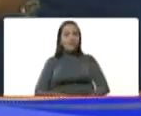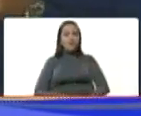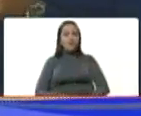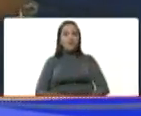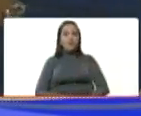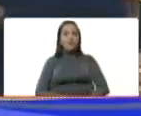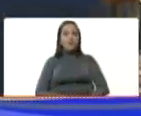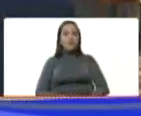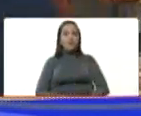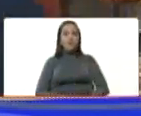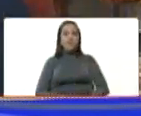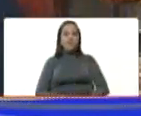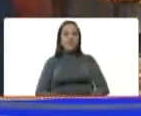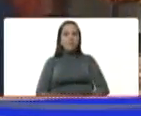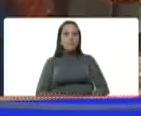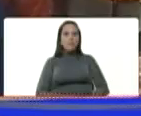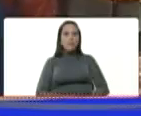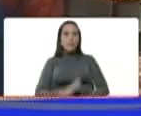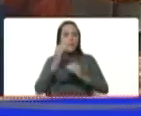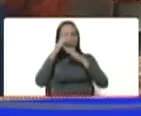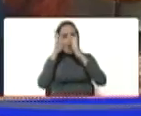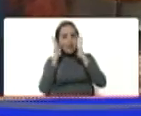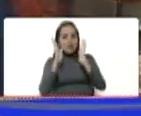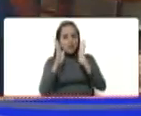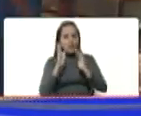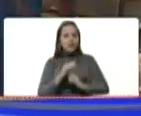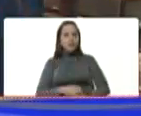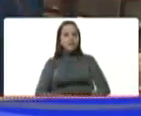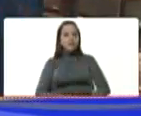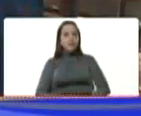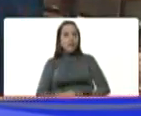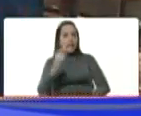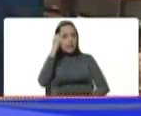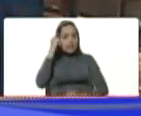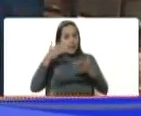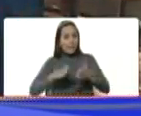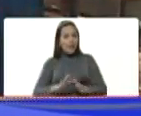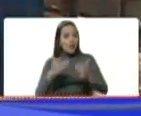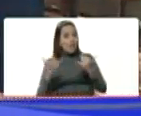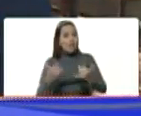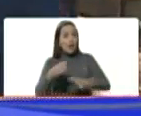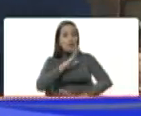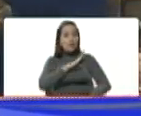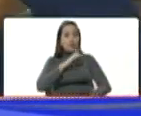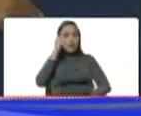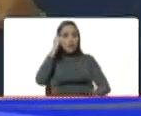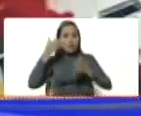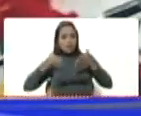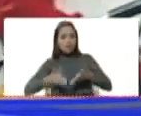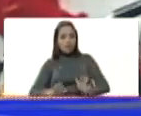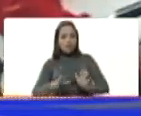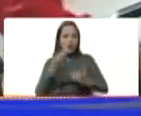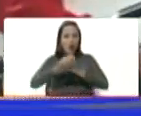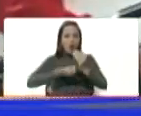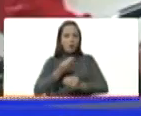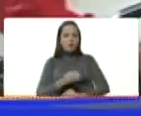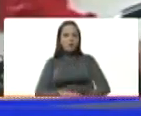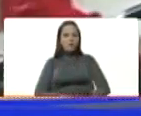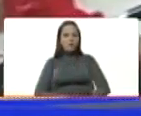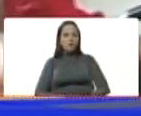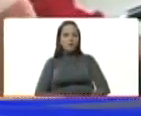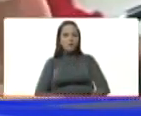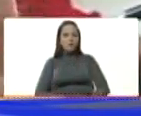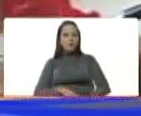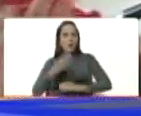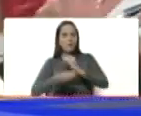Atención, muchachas, mujeres, oído, día de parto. Llega el parto, ¿qué pasa? Llegó el día, ajá. ¿Qué pasa? Aquí ellas van a hacer